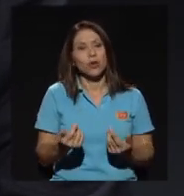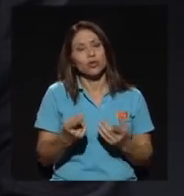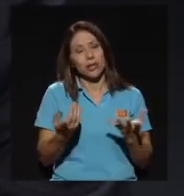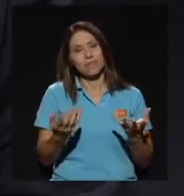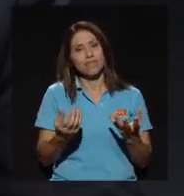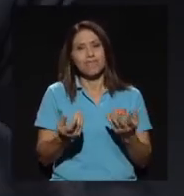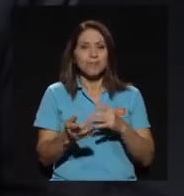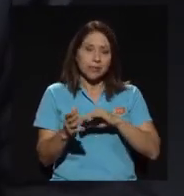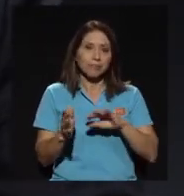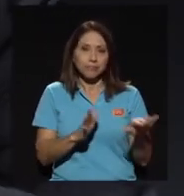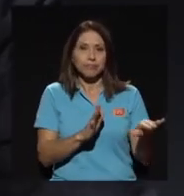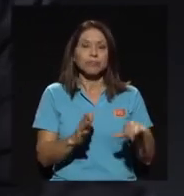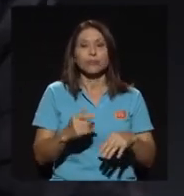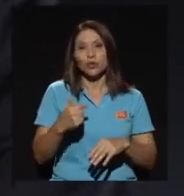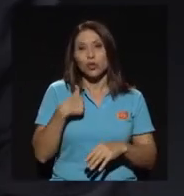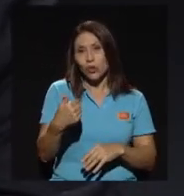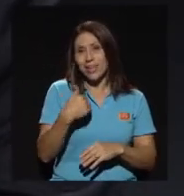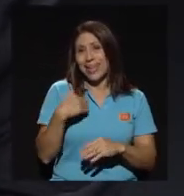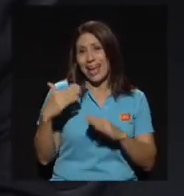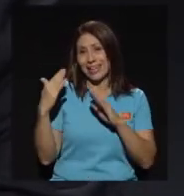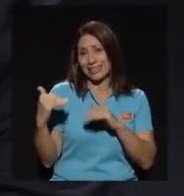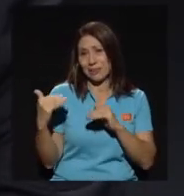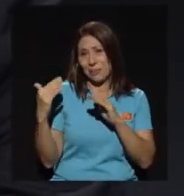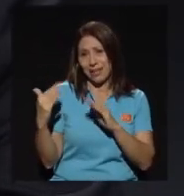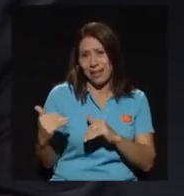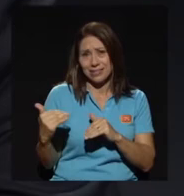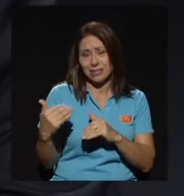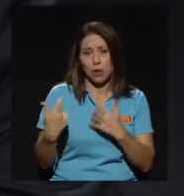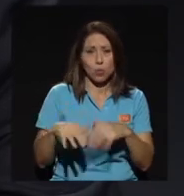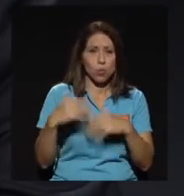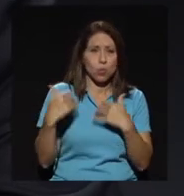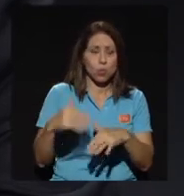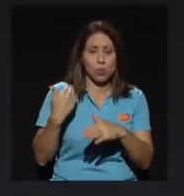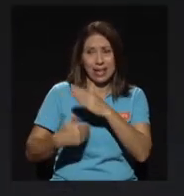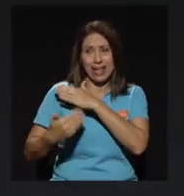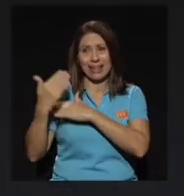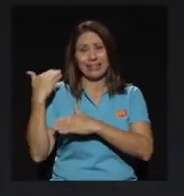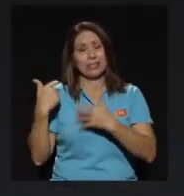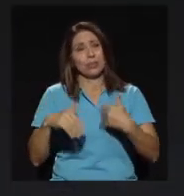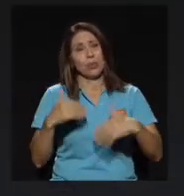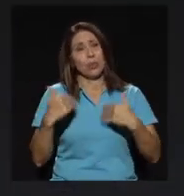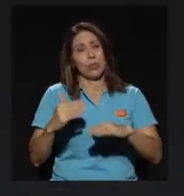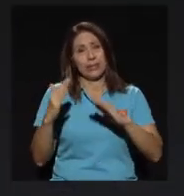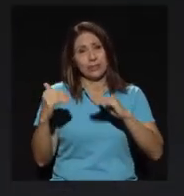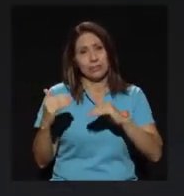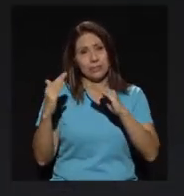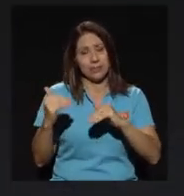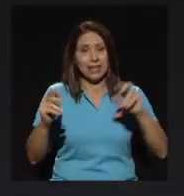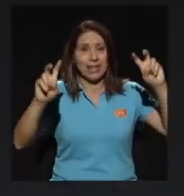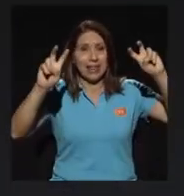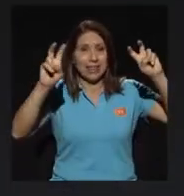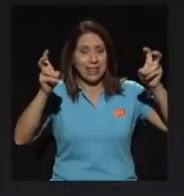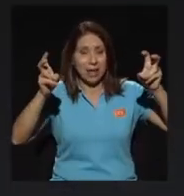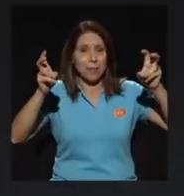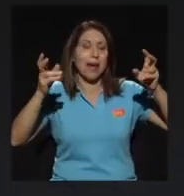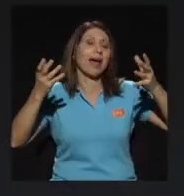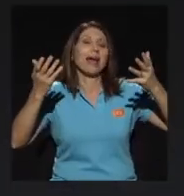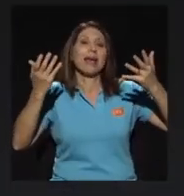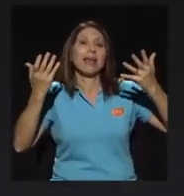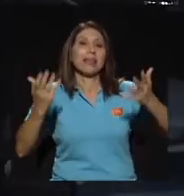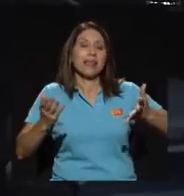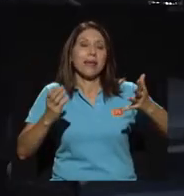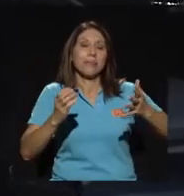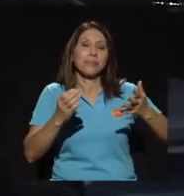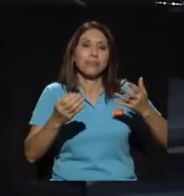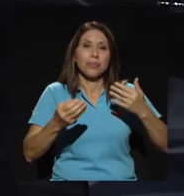la tengo todavía pero en aquel momento en el tema infraestructura porque si algo es clave en asia y en